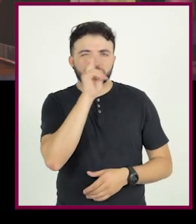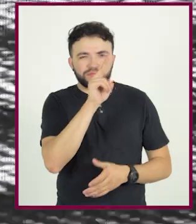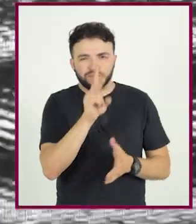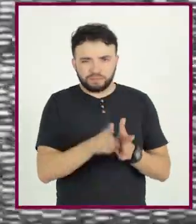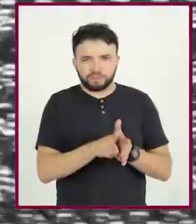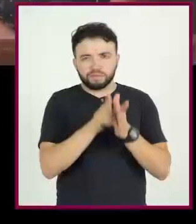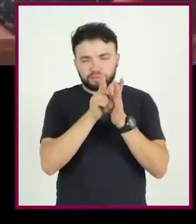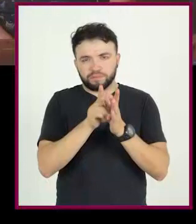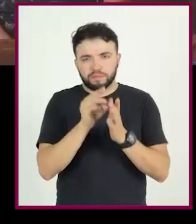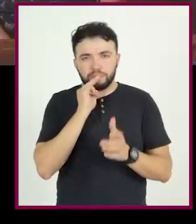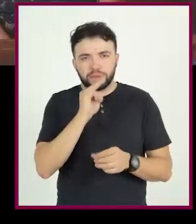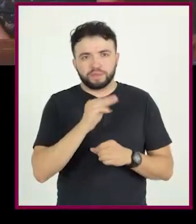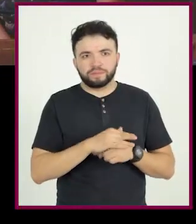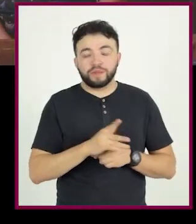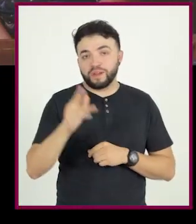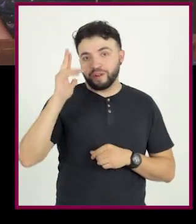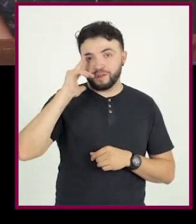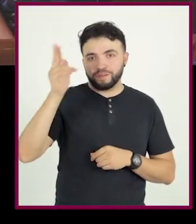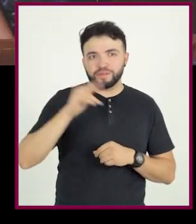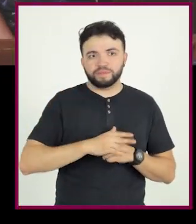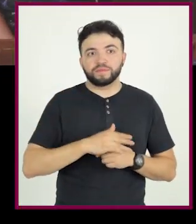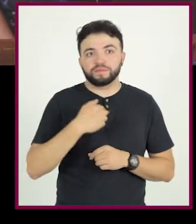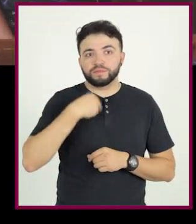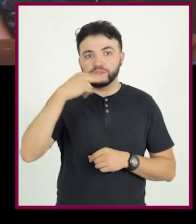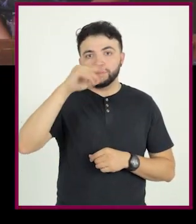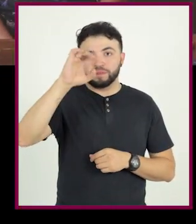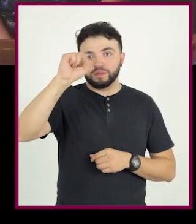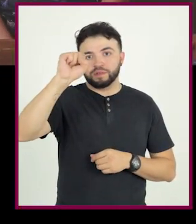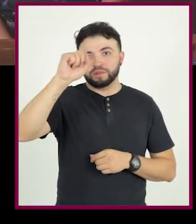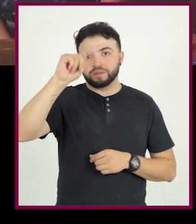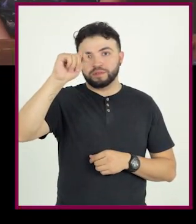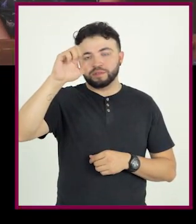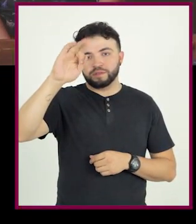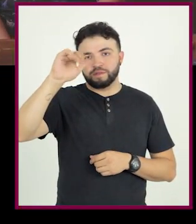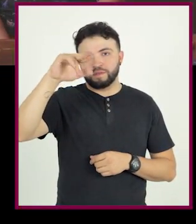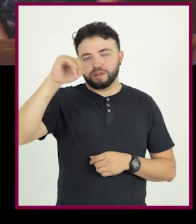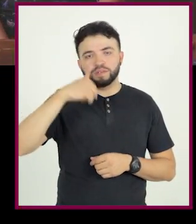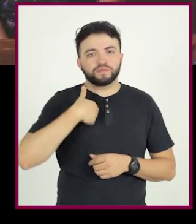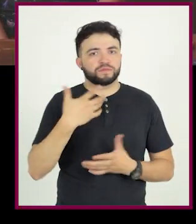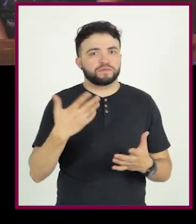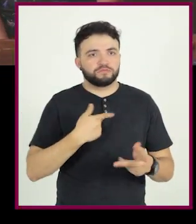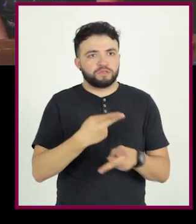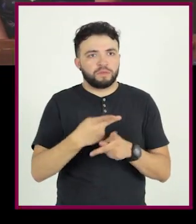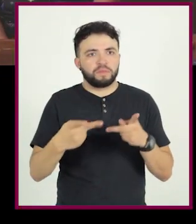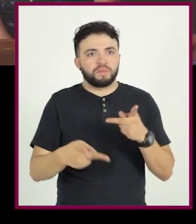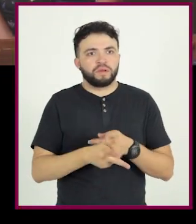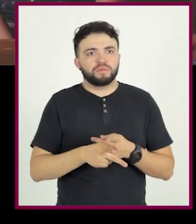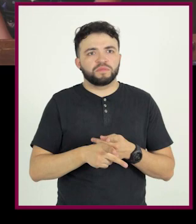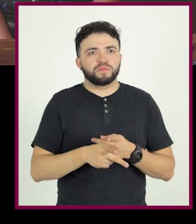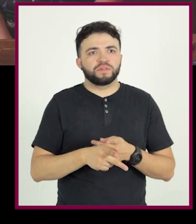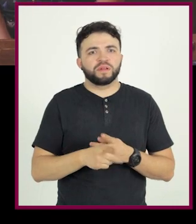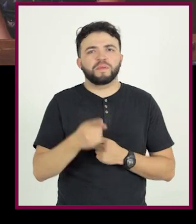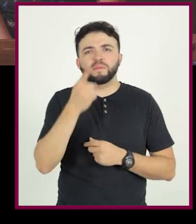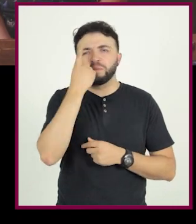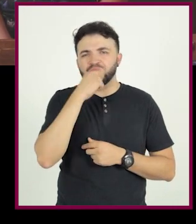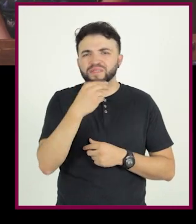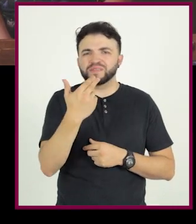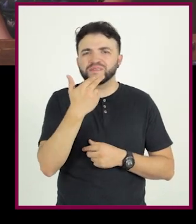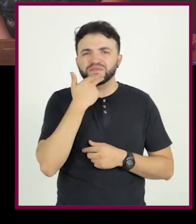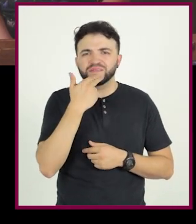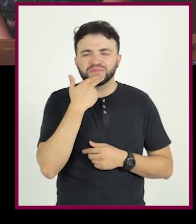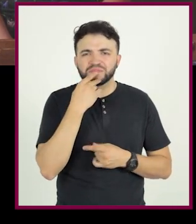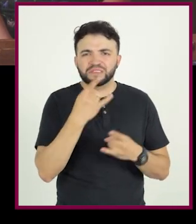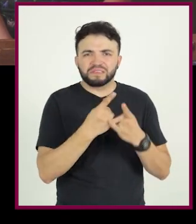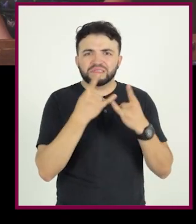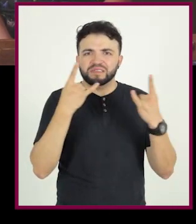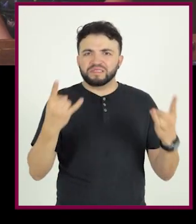ocasión. Hola Juanma y Citlali, soy Stephanie, alumna de bachillerato y no entiendo para qué me sirve la